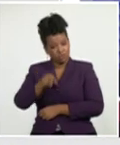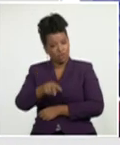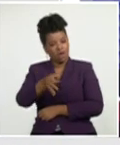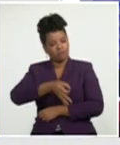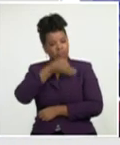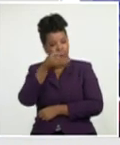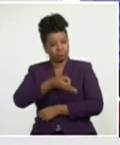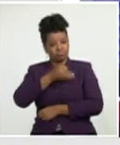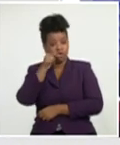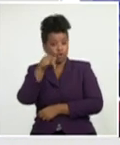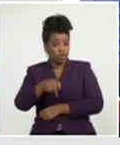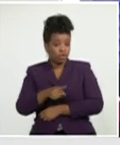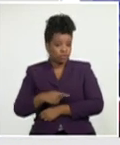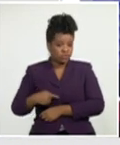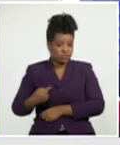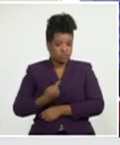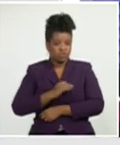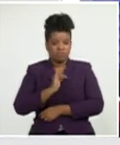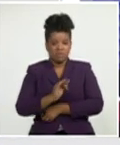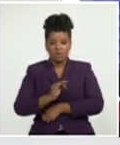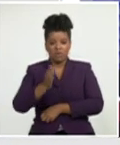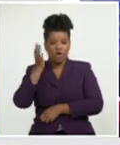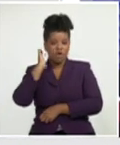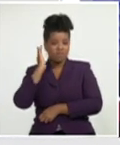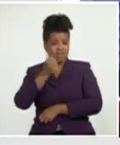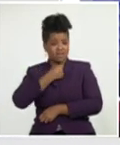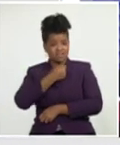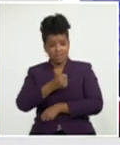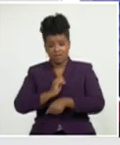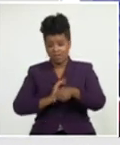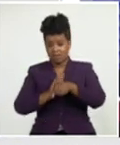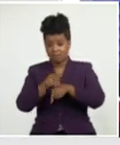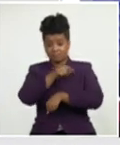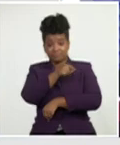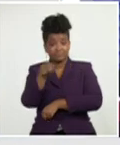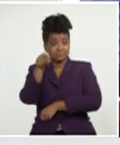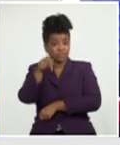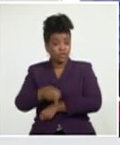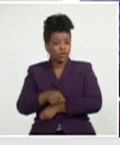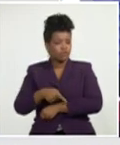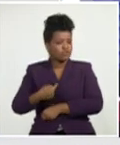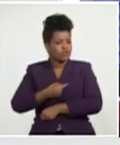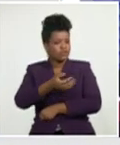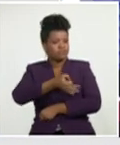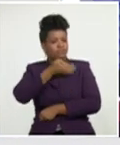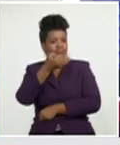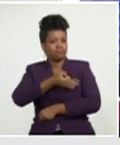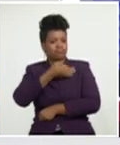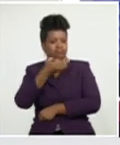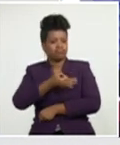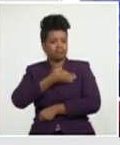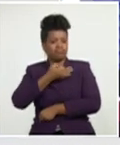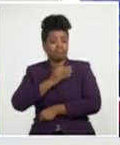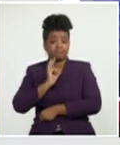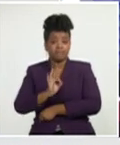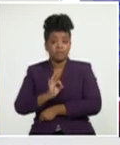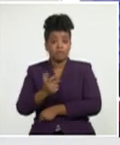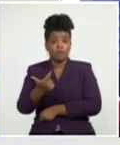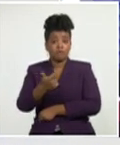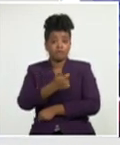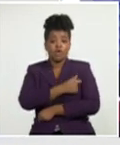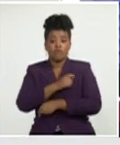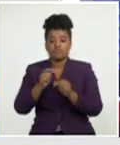nuestro estudio como parte de la conferencia de prensa. Usted ha tenido hoy la oportunidad de conocer de primera mano cómo marchan